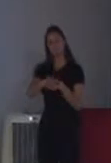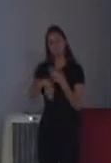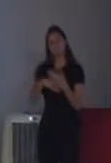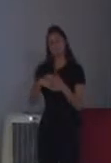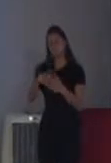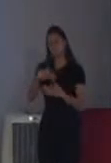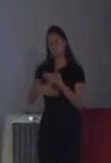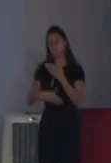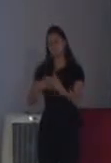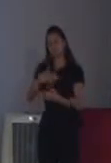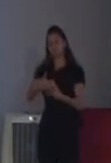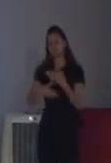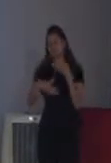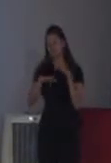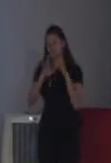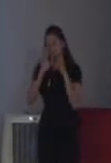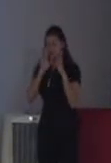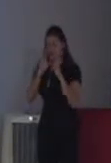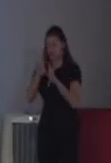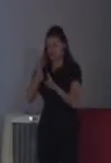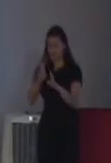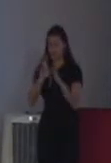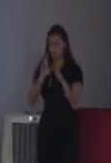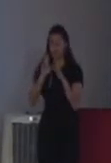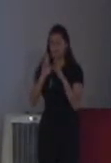de reconocimiento de lo que para mí,